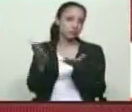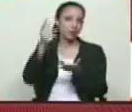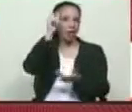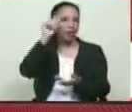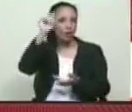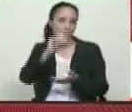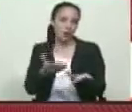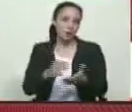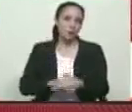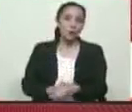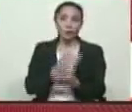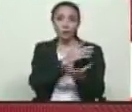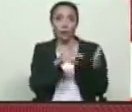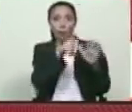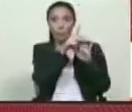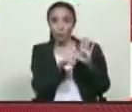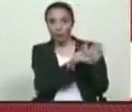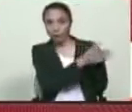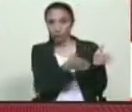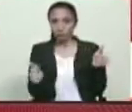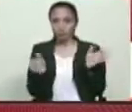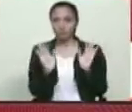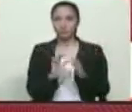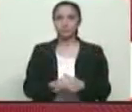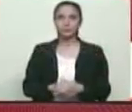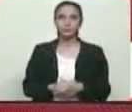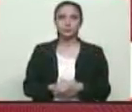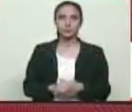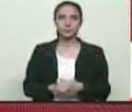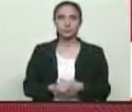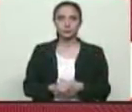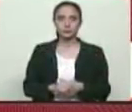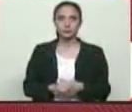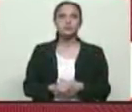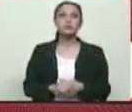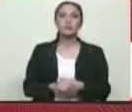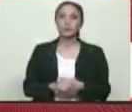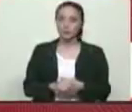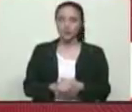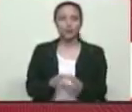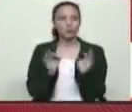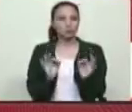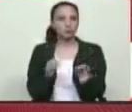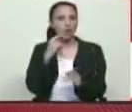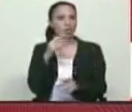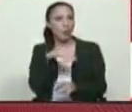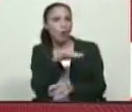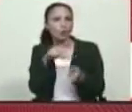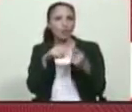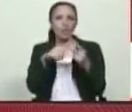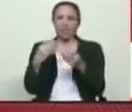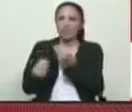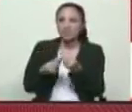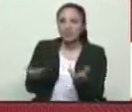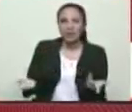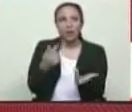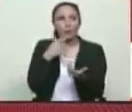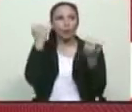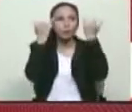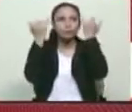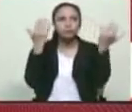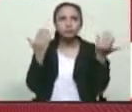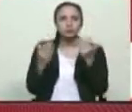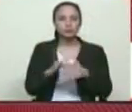político, programático. Debe responder a la realidad que tenemos, dónde estamos, qué hacemos, cuál es la